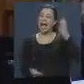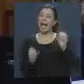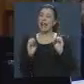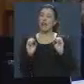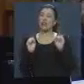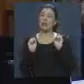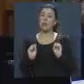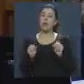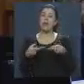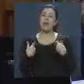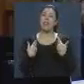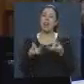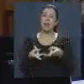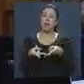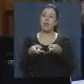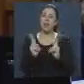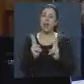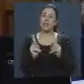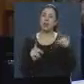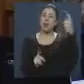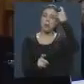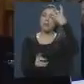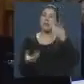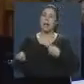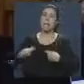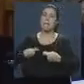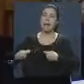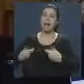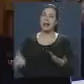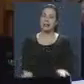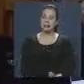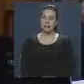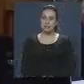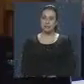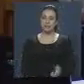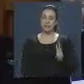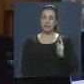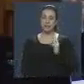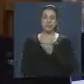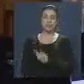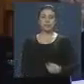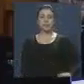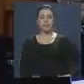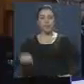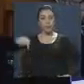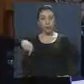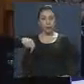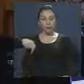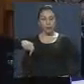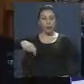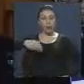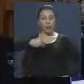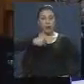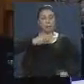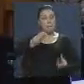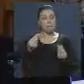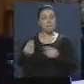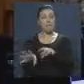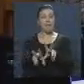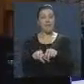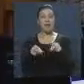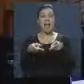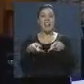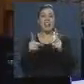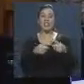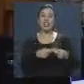educación pueda ser un derecho, sino que la consideran una mercancía más. Señor Presidente, hoy para miles y miles de familias será un